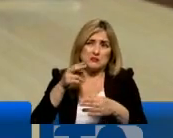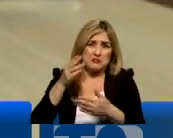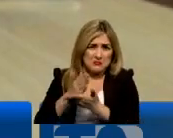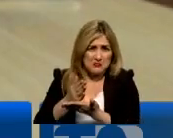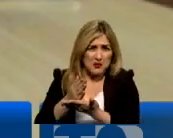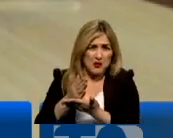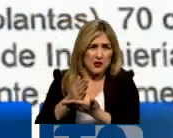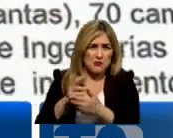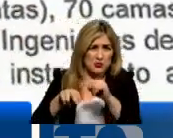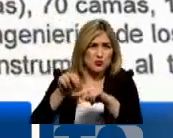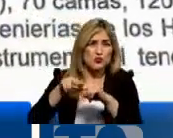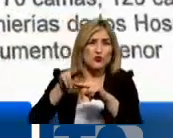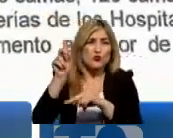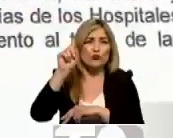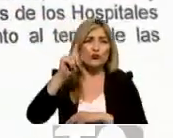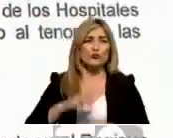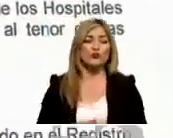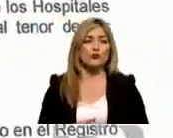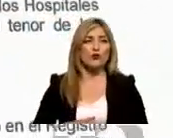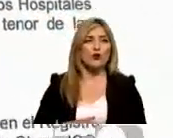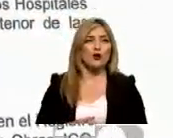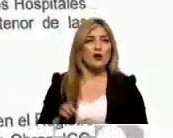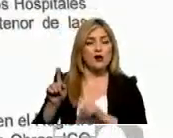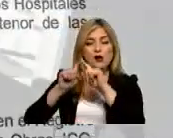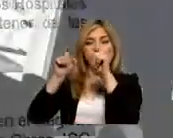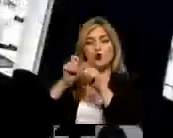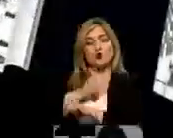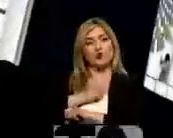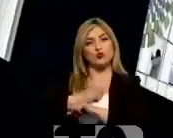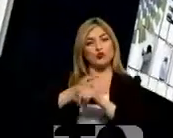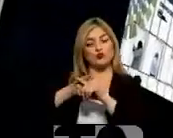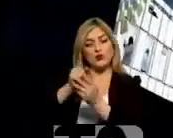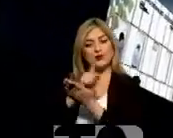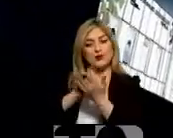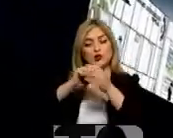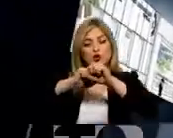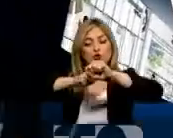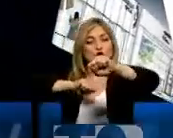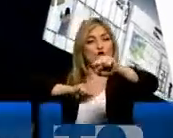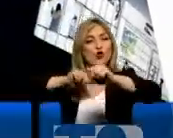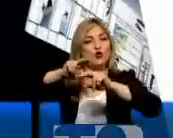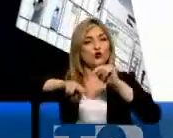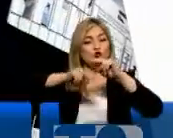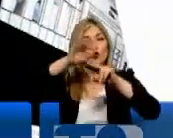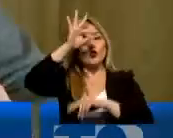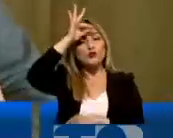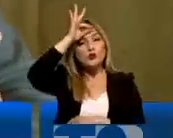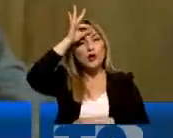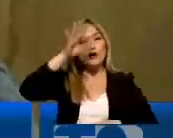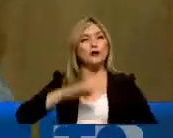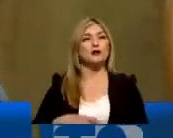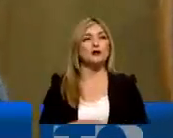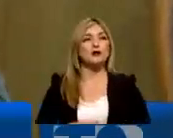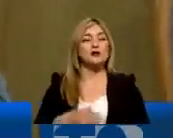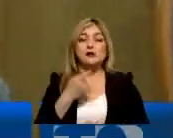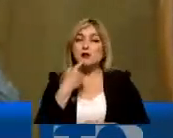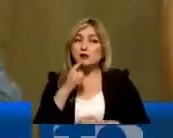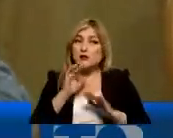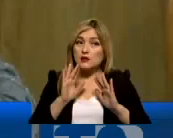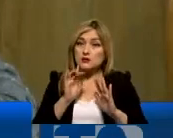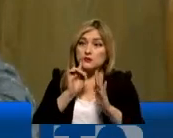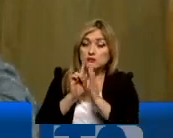la ejecución de esta obra. La empresa Excellence Center, autora de este y varios diseños usados en la construcción de hospitales, advierte con